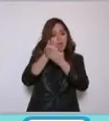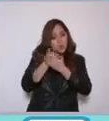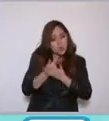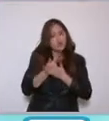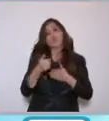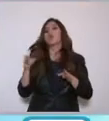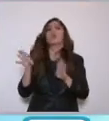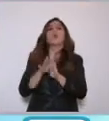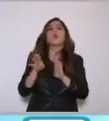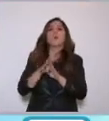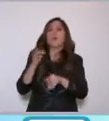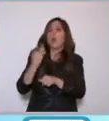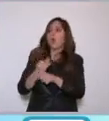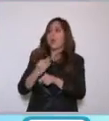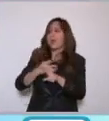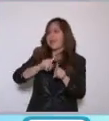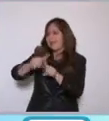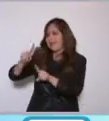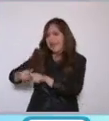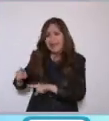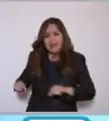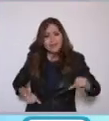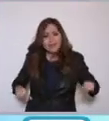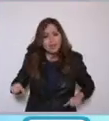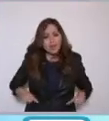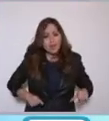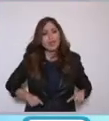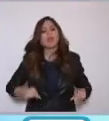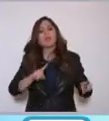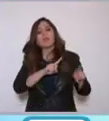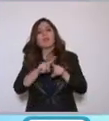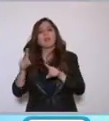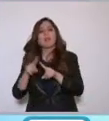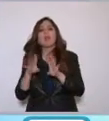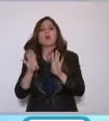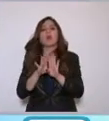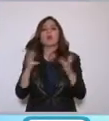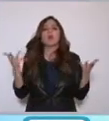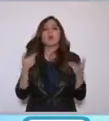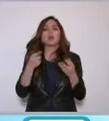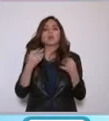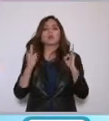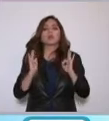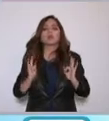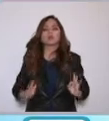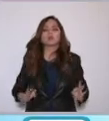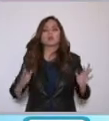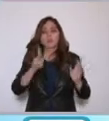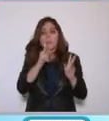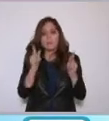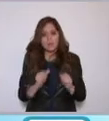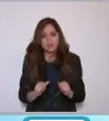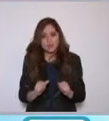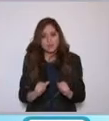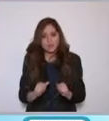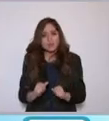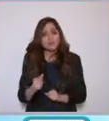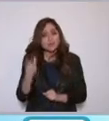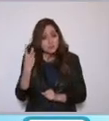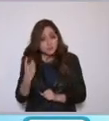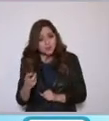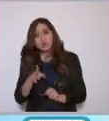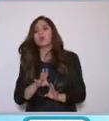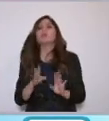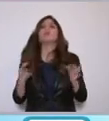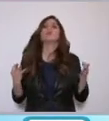la vorágine que tenemos hoy de tanta actividad ciertos momentos de paz. Como de De mindfulness. exactamente. No